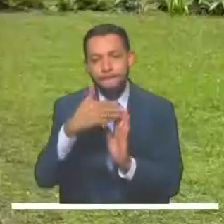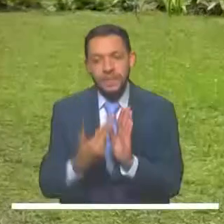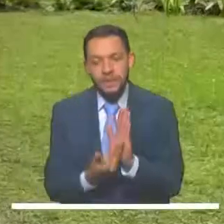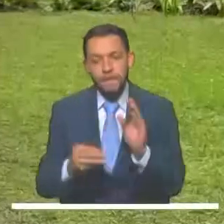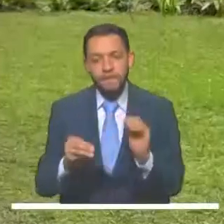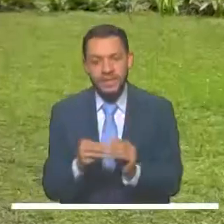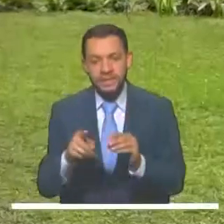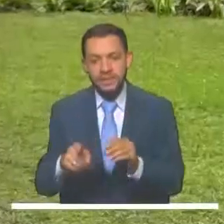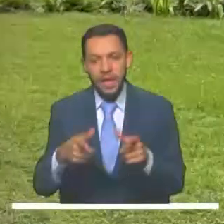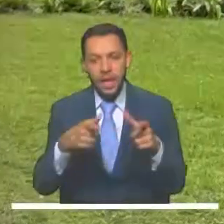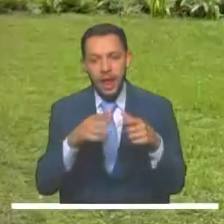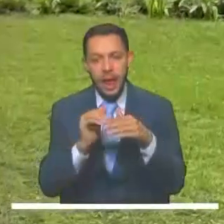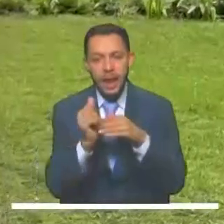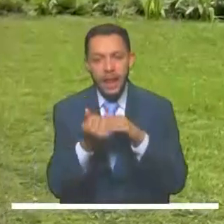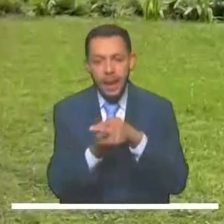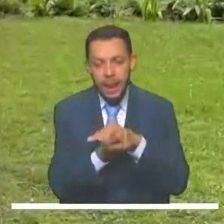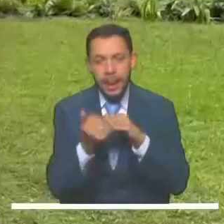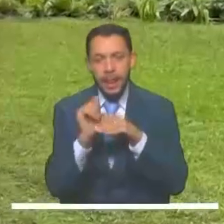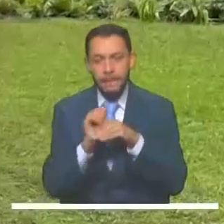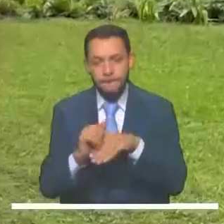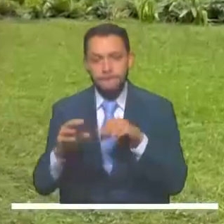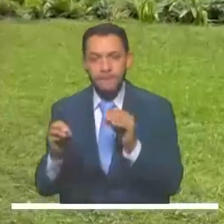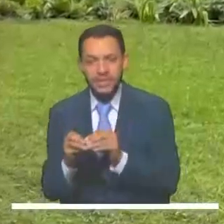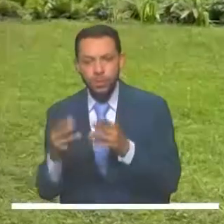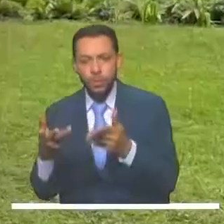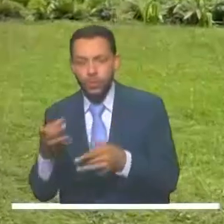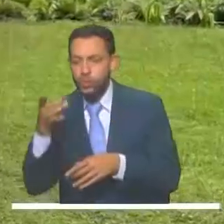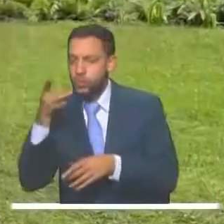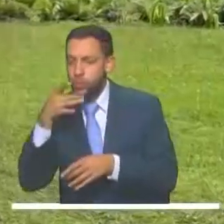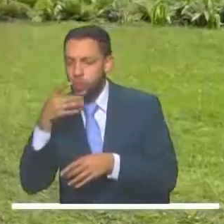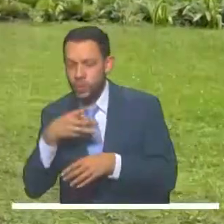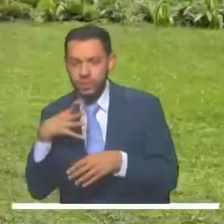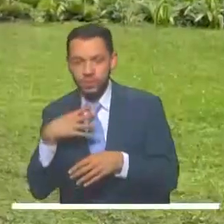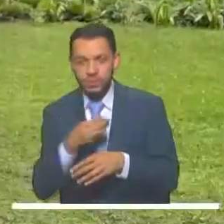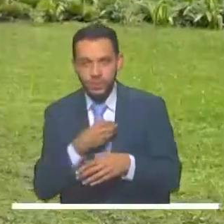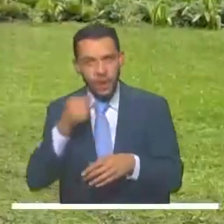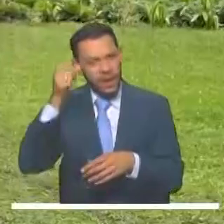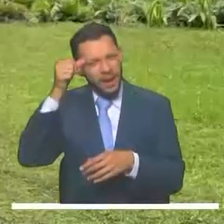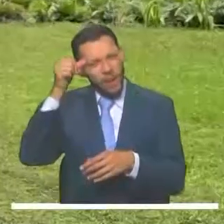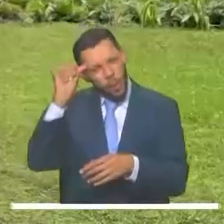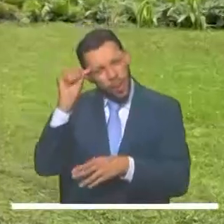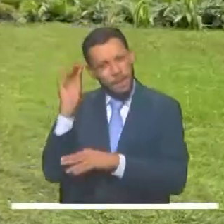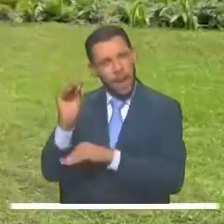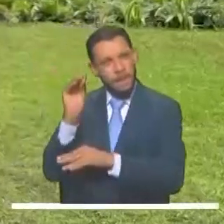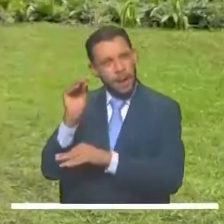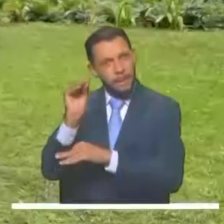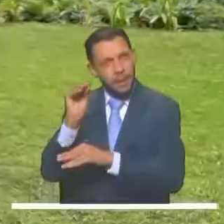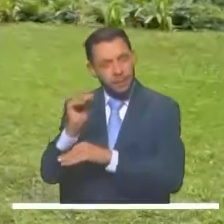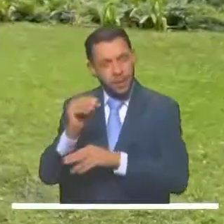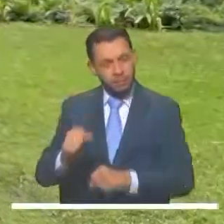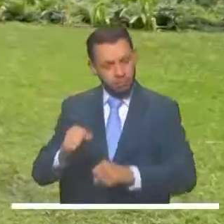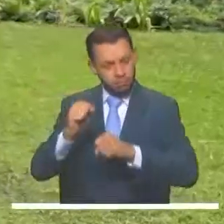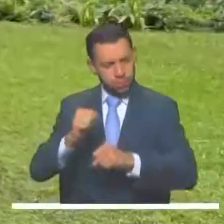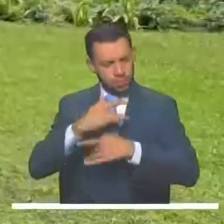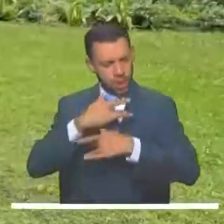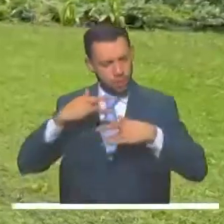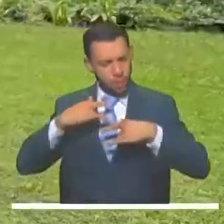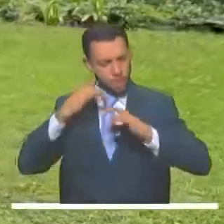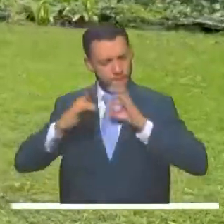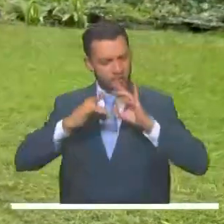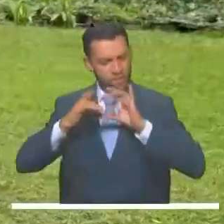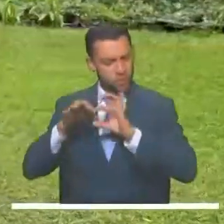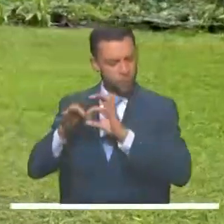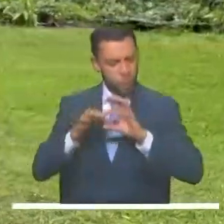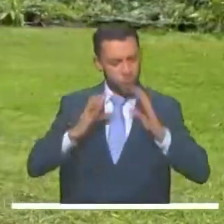ustedes están consumiendo demasiadas azúcares es importante que recuerden que la mayor fuente de carbohidratos para la energía del cerebro y el cuerpo